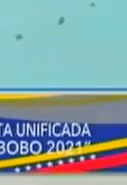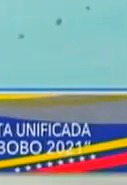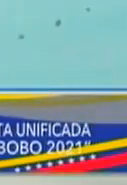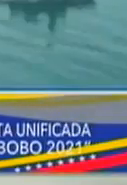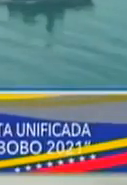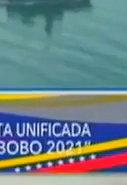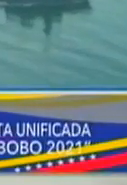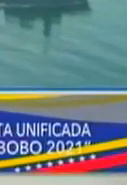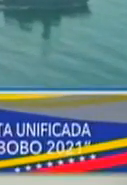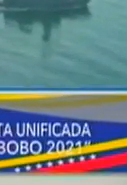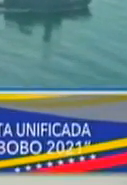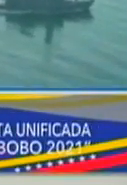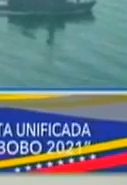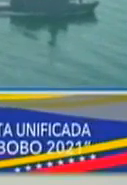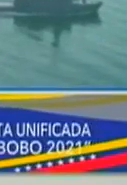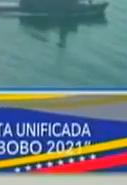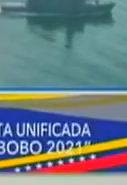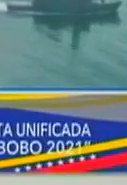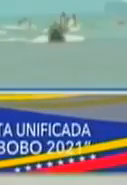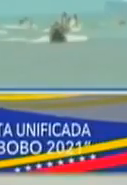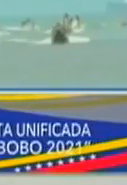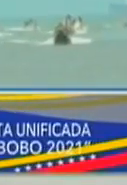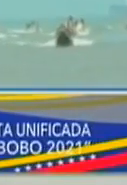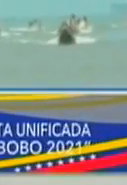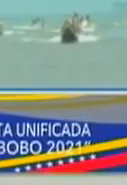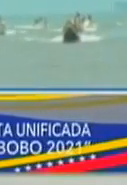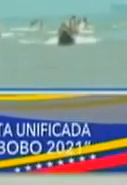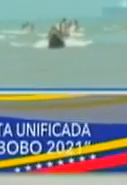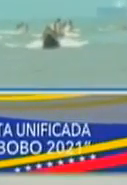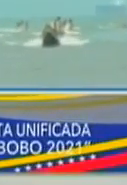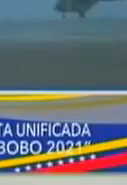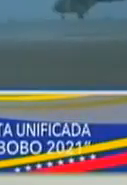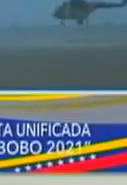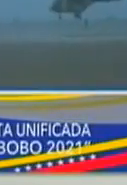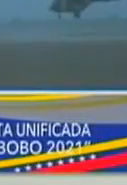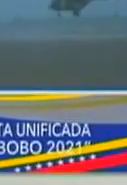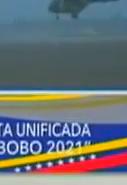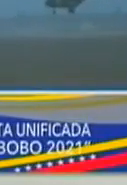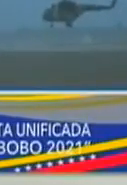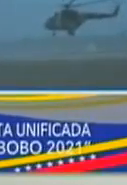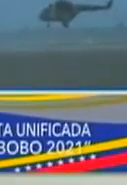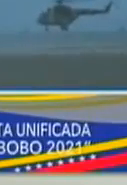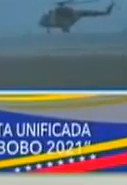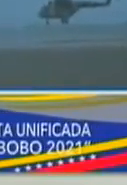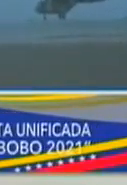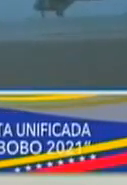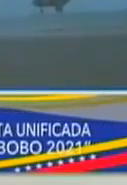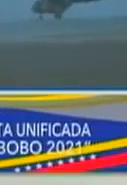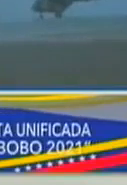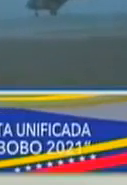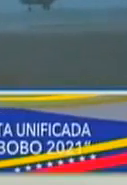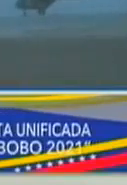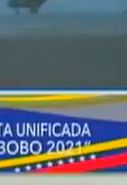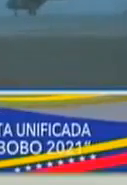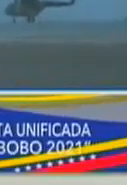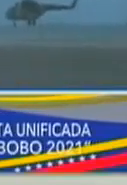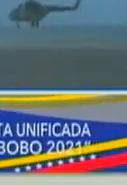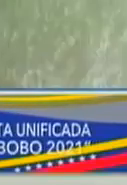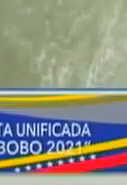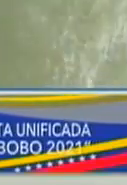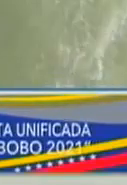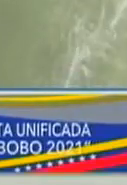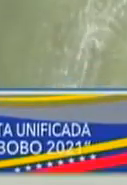que recibimos de nuestros héroes y heroínas libertadores y que le entregaremos libre, soberanas e independientes